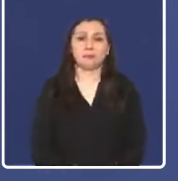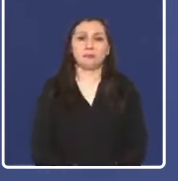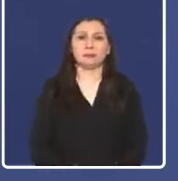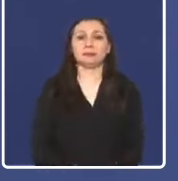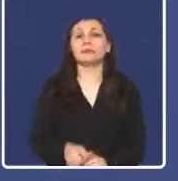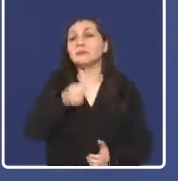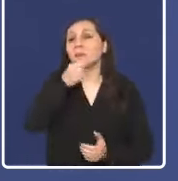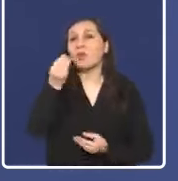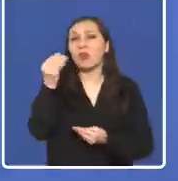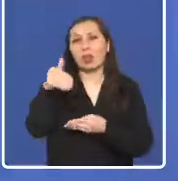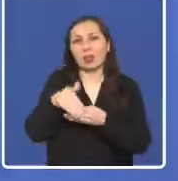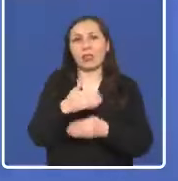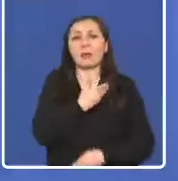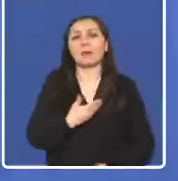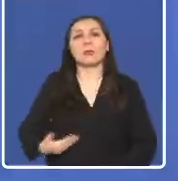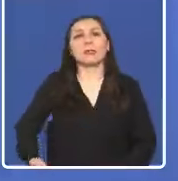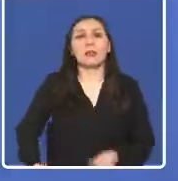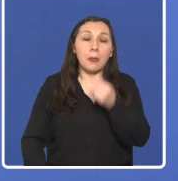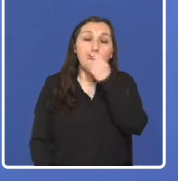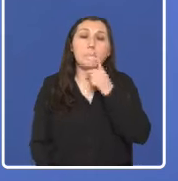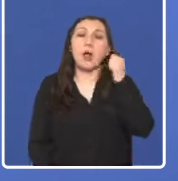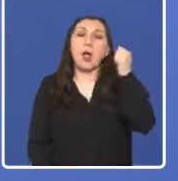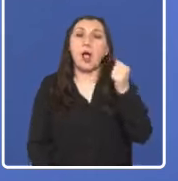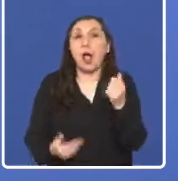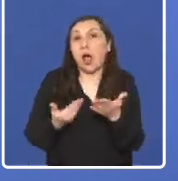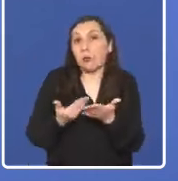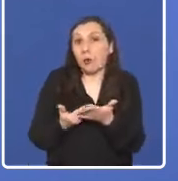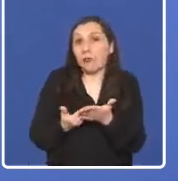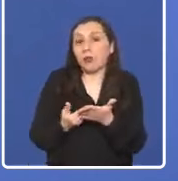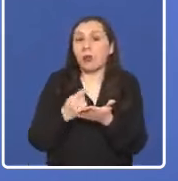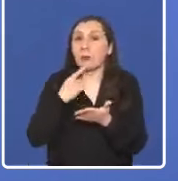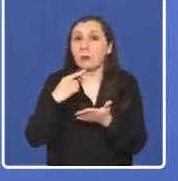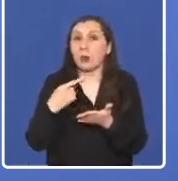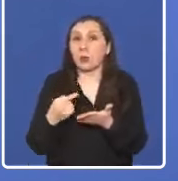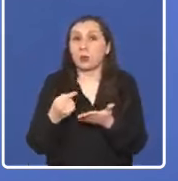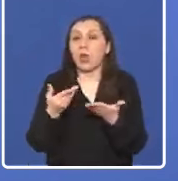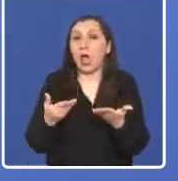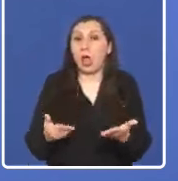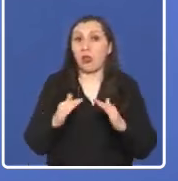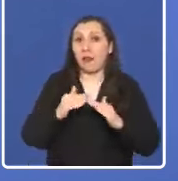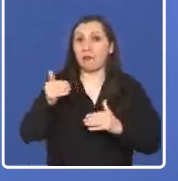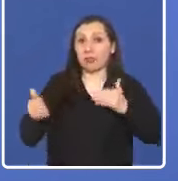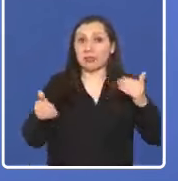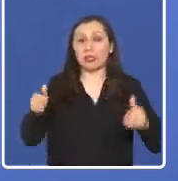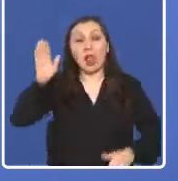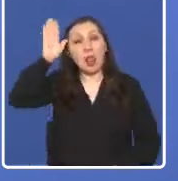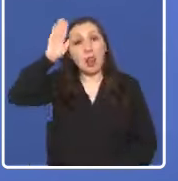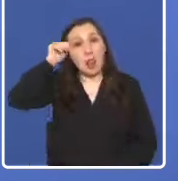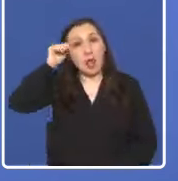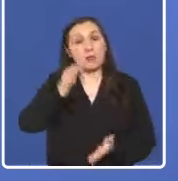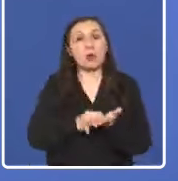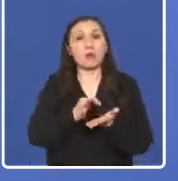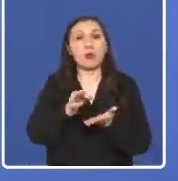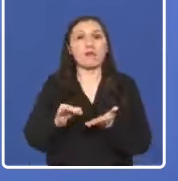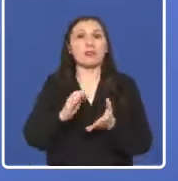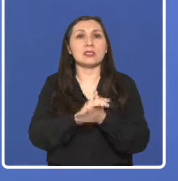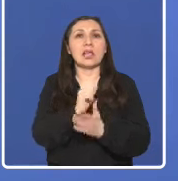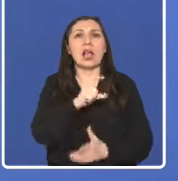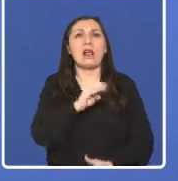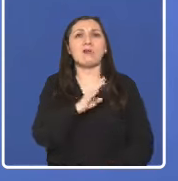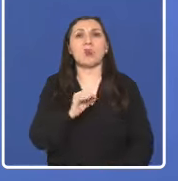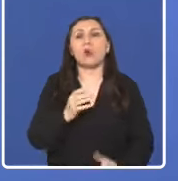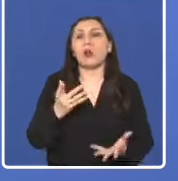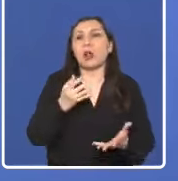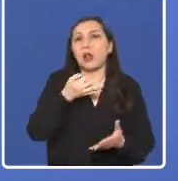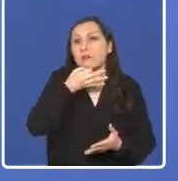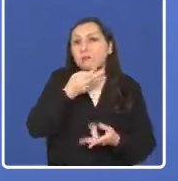Muy buenas tardes, presidente Boric. Me gustaría consultarle respecto, aprovechando bien digo que estamos con los vecinos de Lampa y de la provincia de Chacabuco, ¿qué anuncio o qué